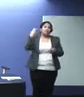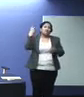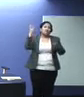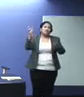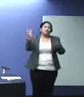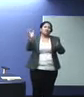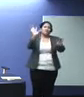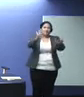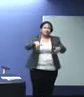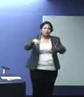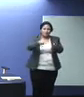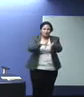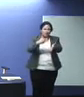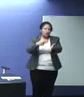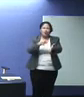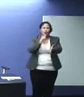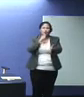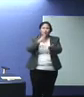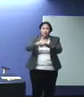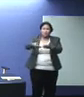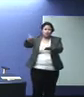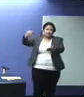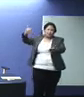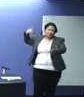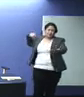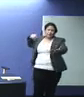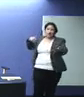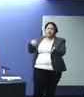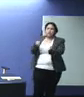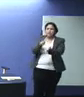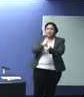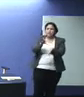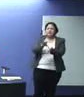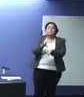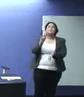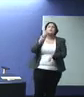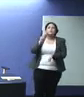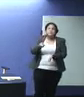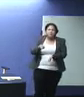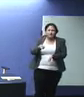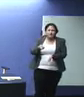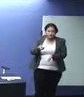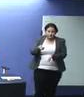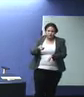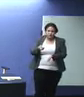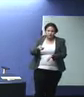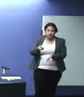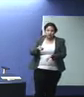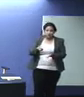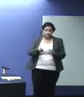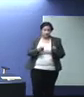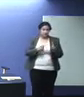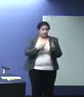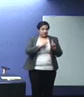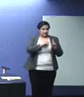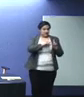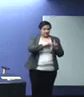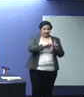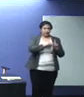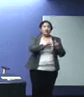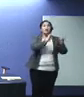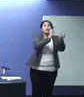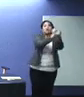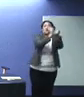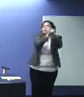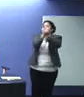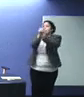intentos sociológicos de entender la discapacidad como un fenómeno aparte de lo, o sea, no solo generalizable, no solo en el